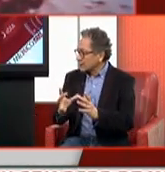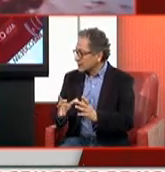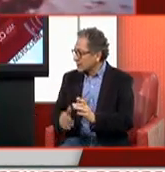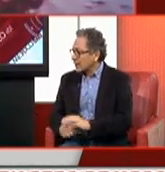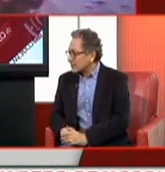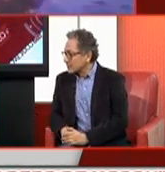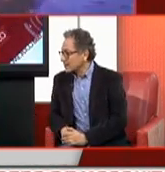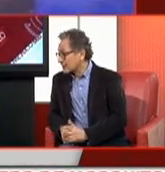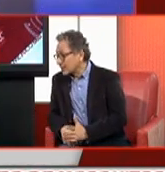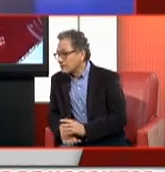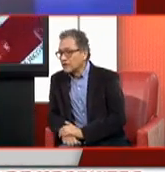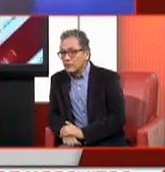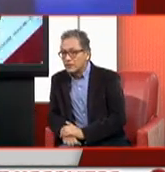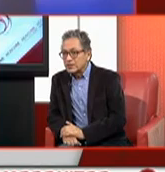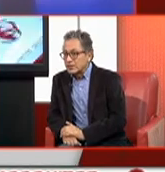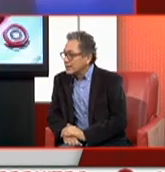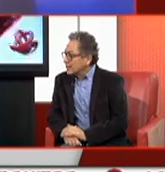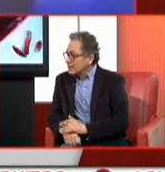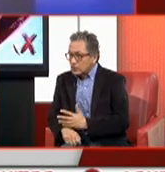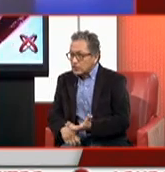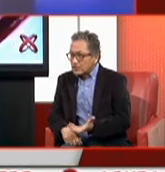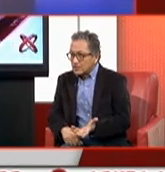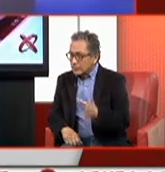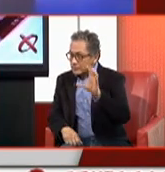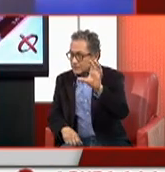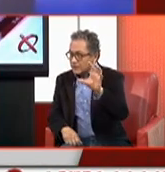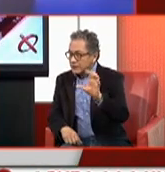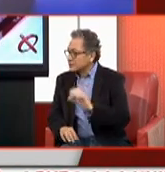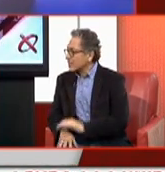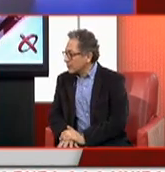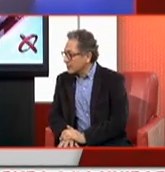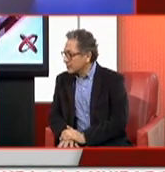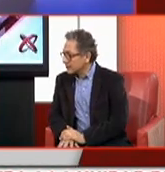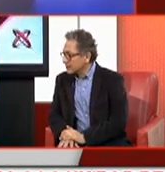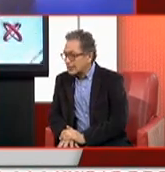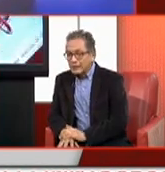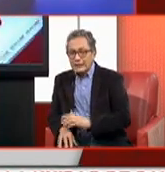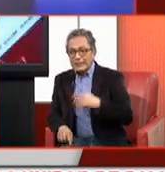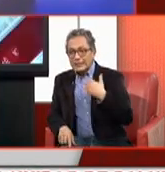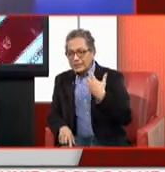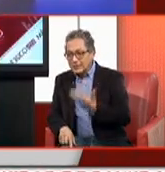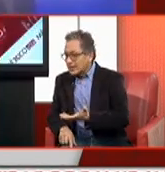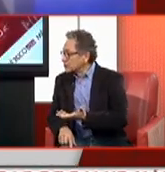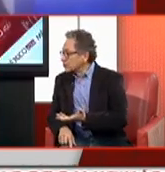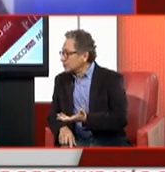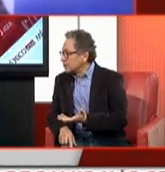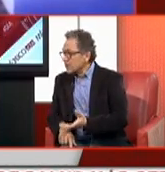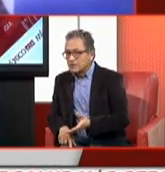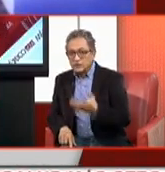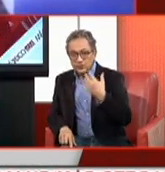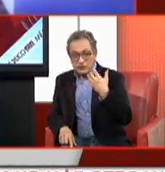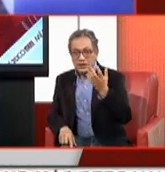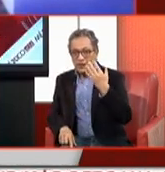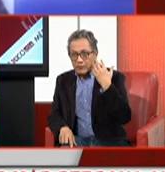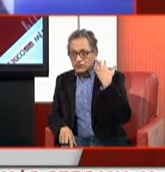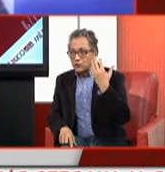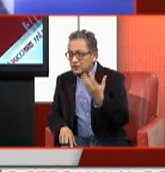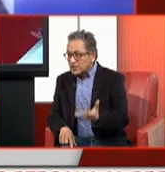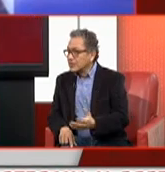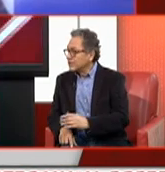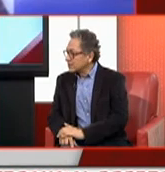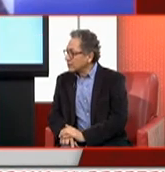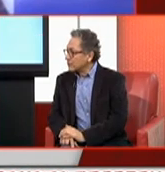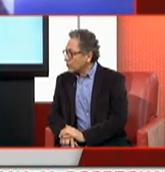muerte, la carta, el arcano de la muerte, no tiene nombre, simplemente está la imagen. Sí. Y en el caso de los mexicanos, nosotros